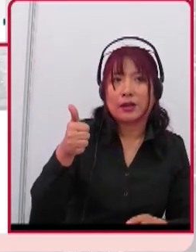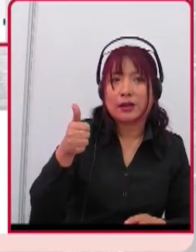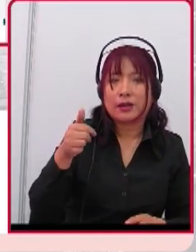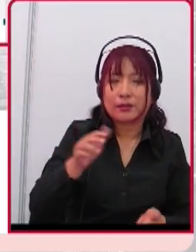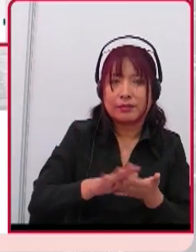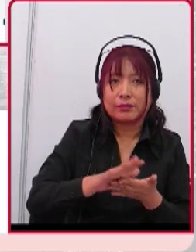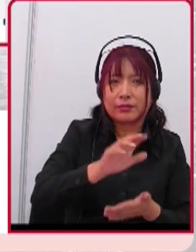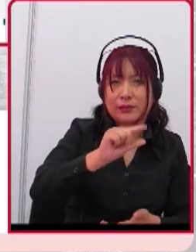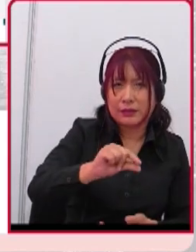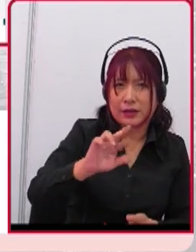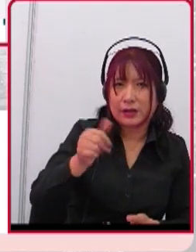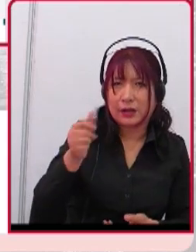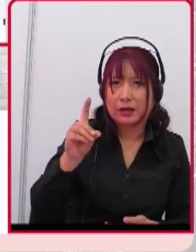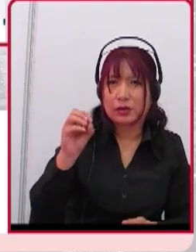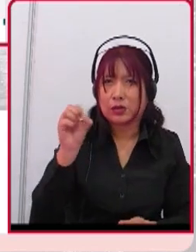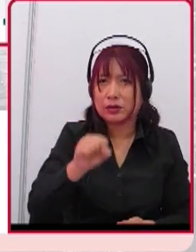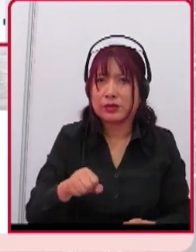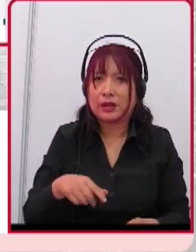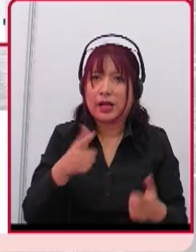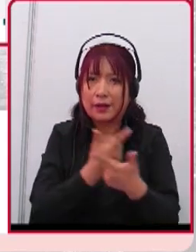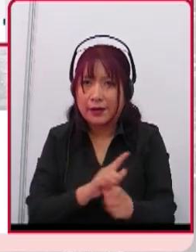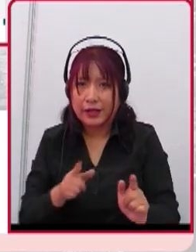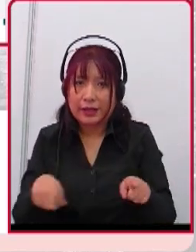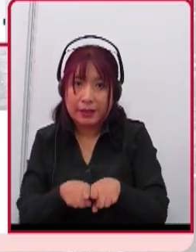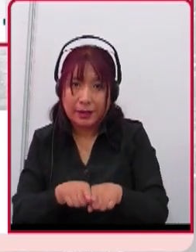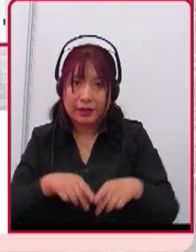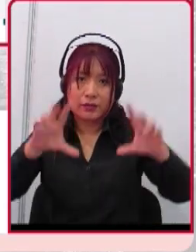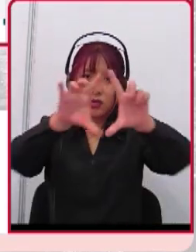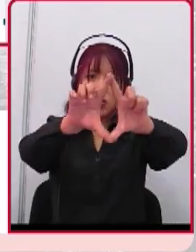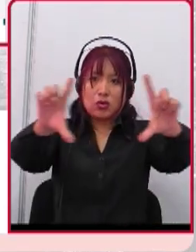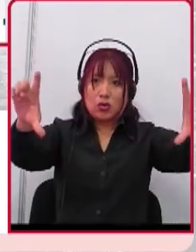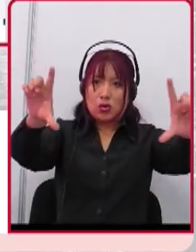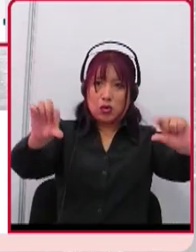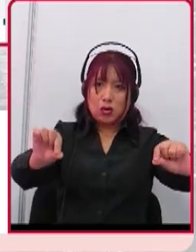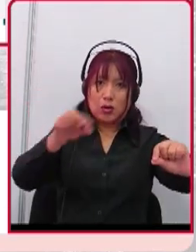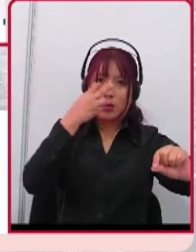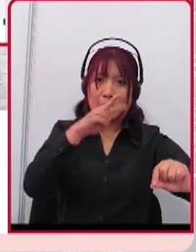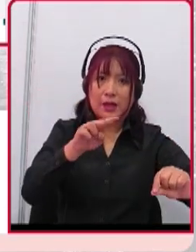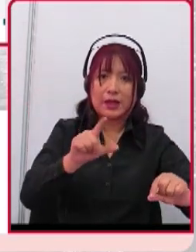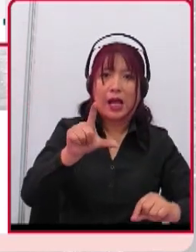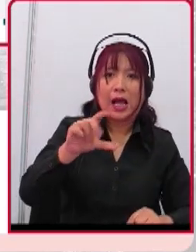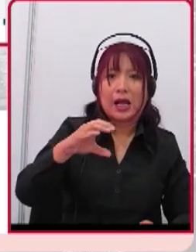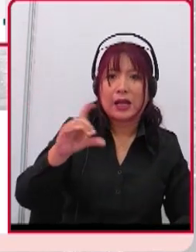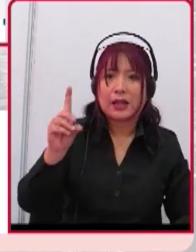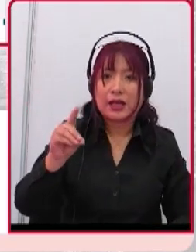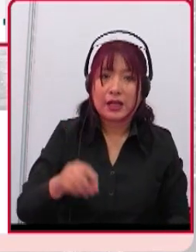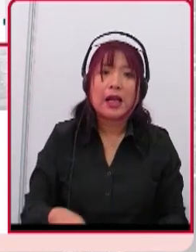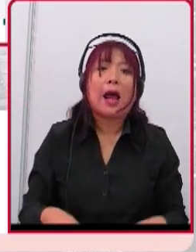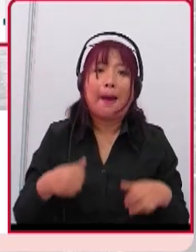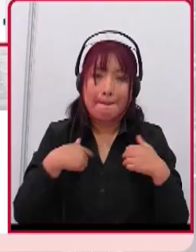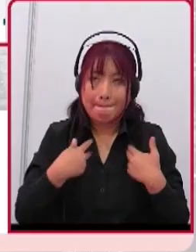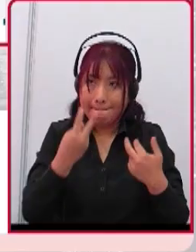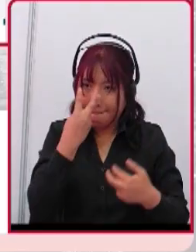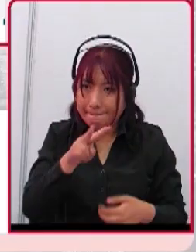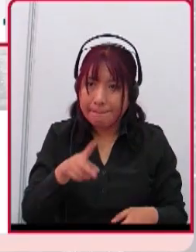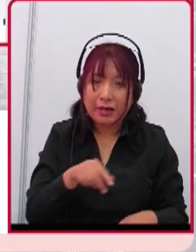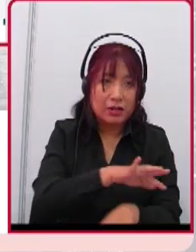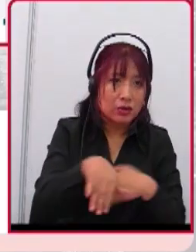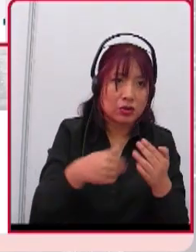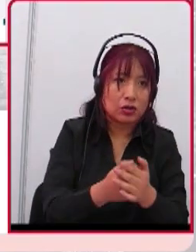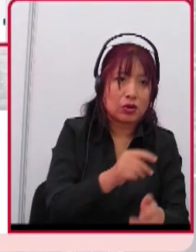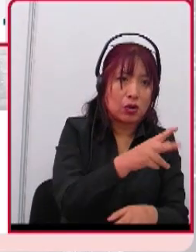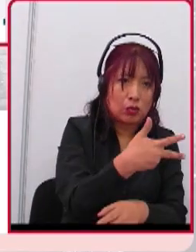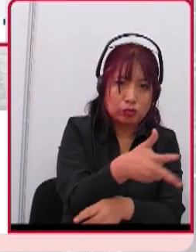lógico directamente, una pantalla LCD que nos permita también tener el control directo de este robot y algunos algoritmos de retorno